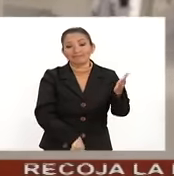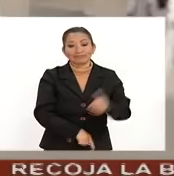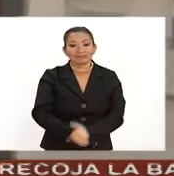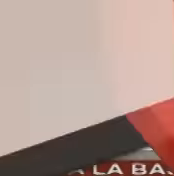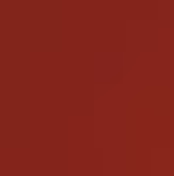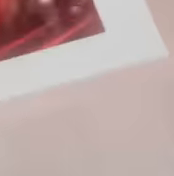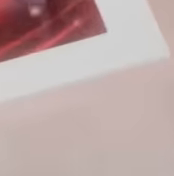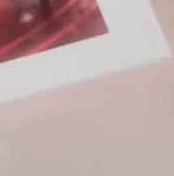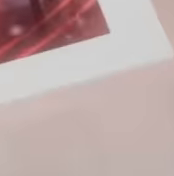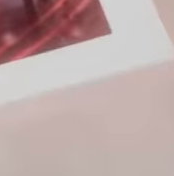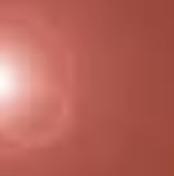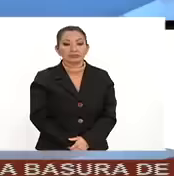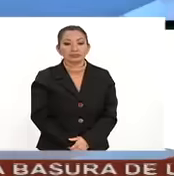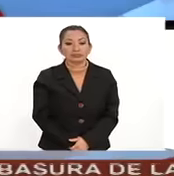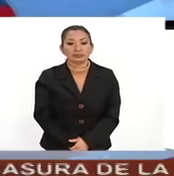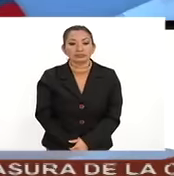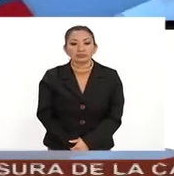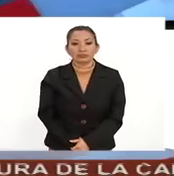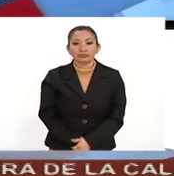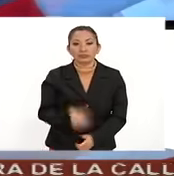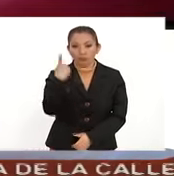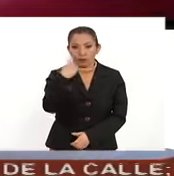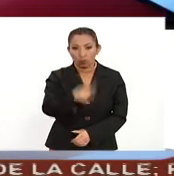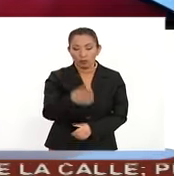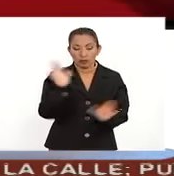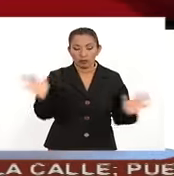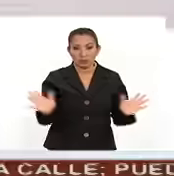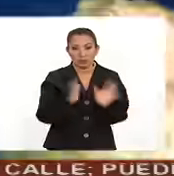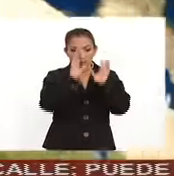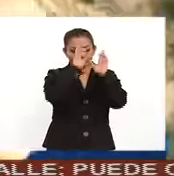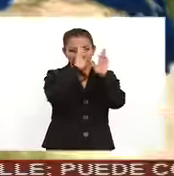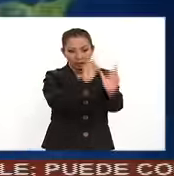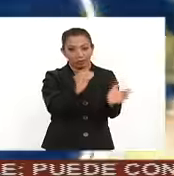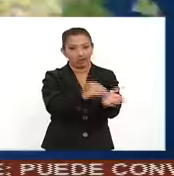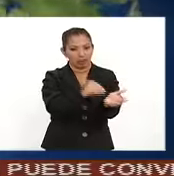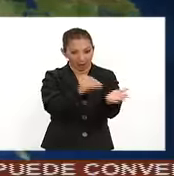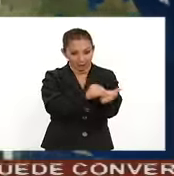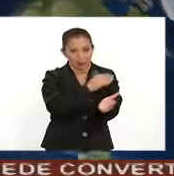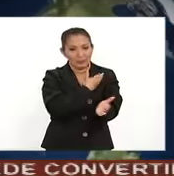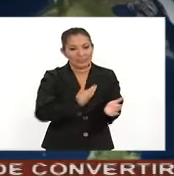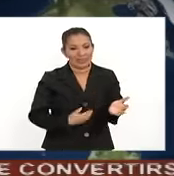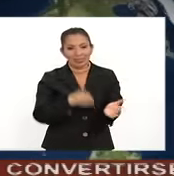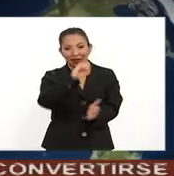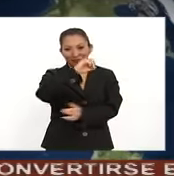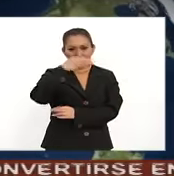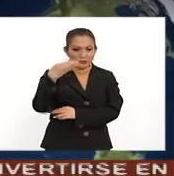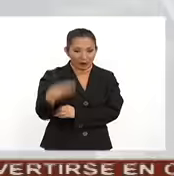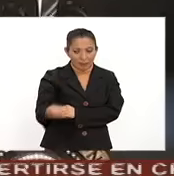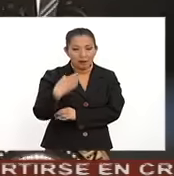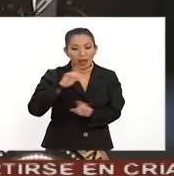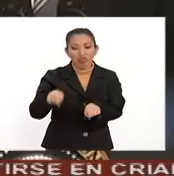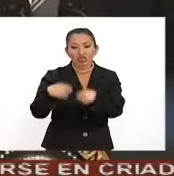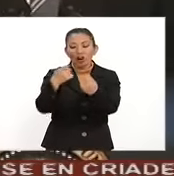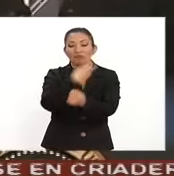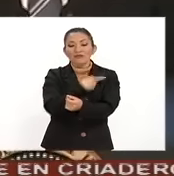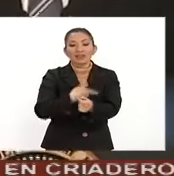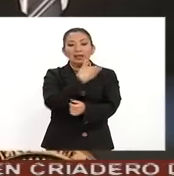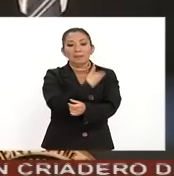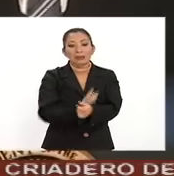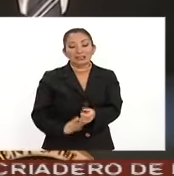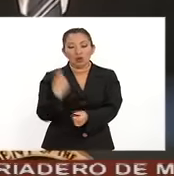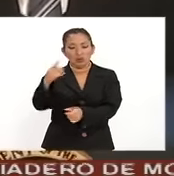atrás. En una ceremonia sorpresa, el todavía presidente de los Estados Unidos, Barack Obama, otorgó al vicepresidente,